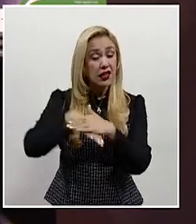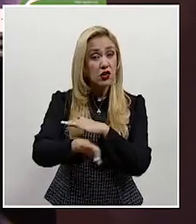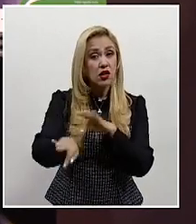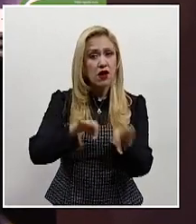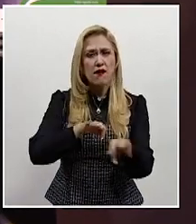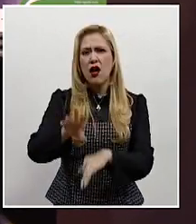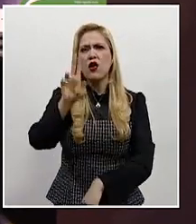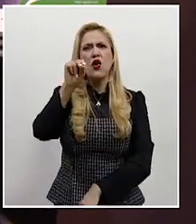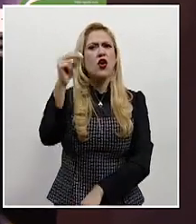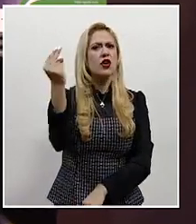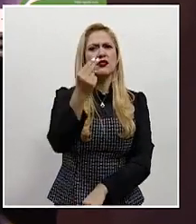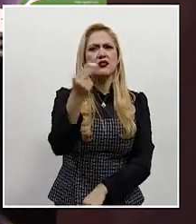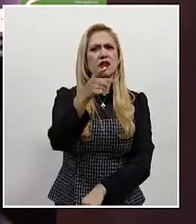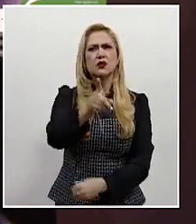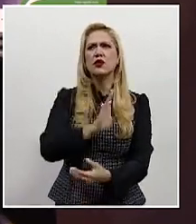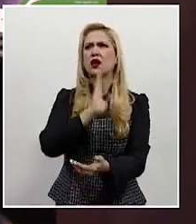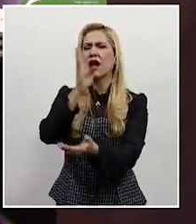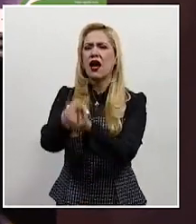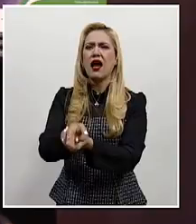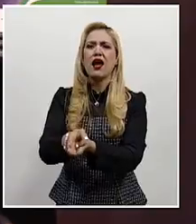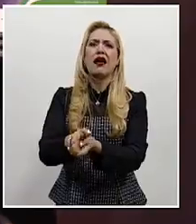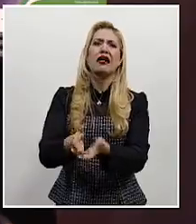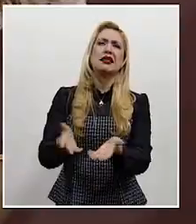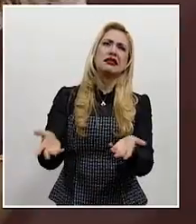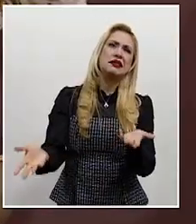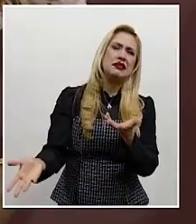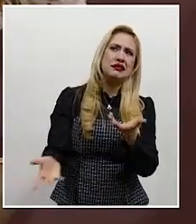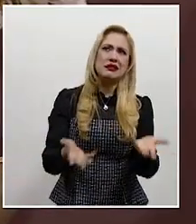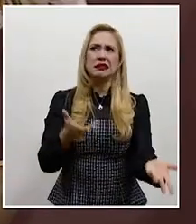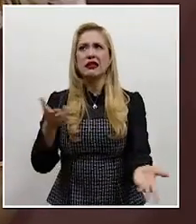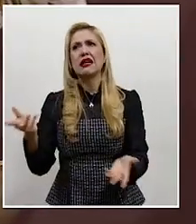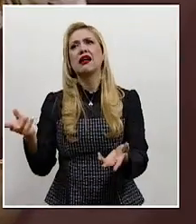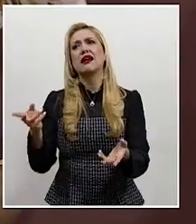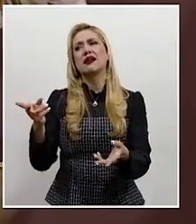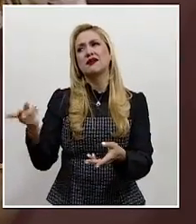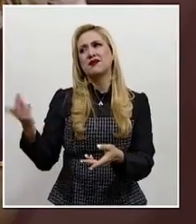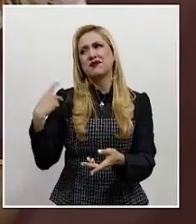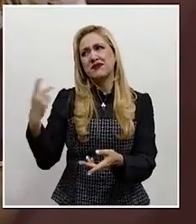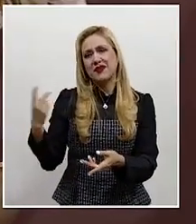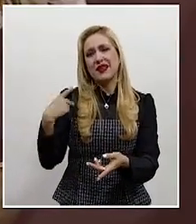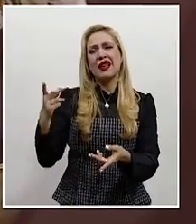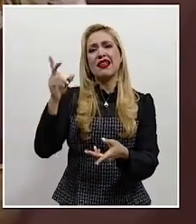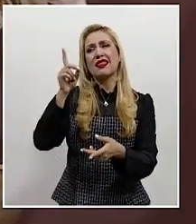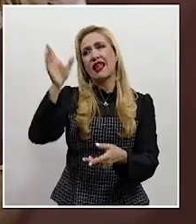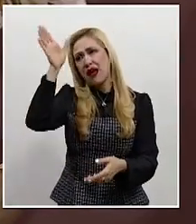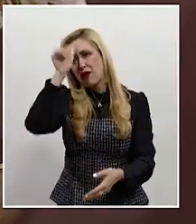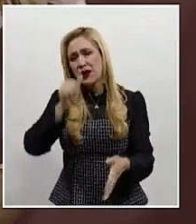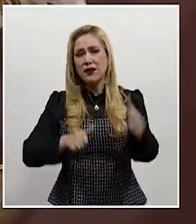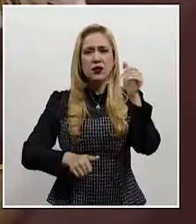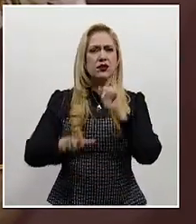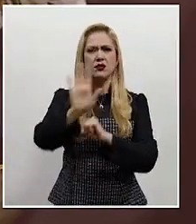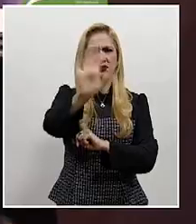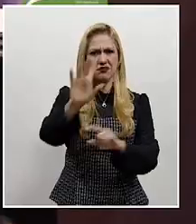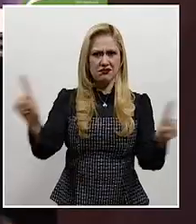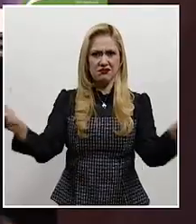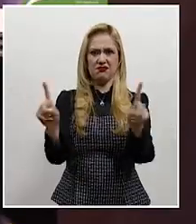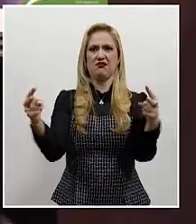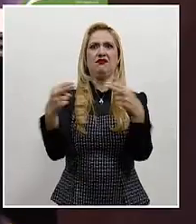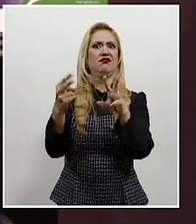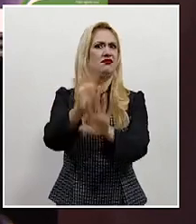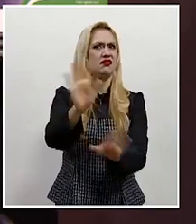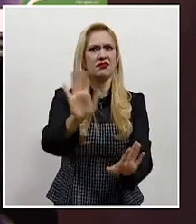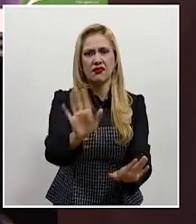tienes que acudir al centro de conciliación, porque no te voy a revictimizar uh-huh. poniéndote y a tu enfrente. Presunto agresor enfrente, sino que puedes